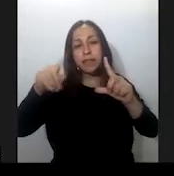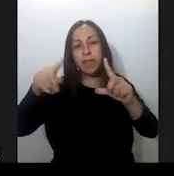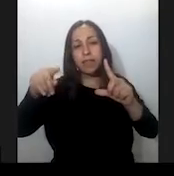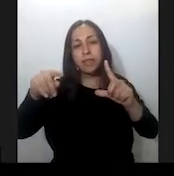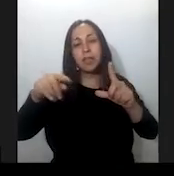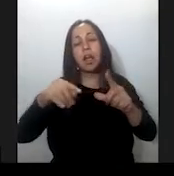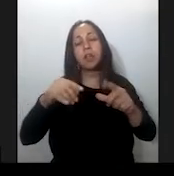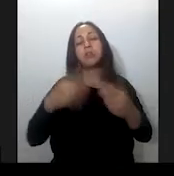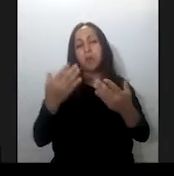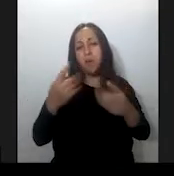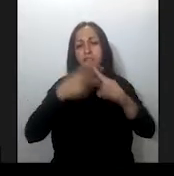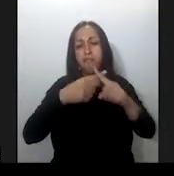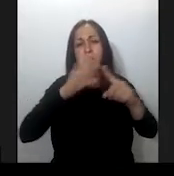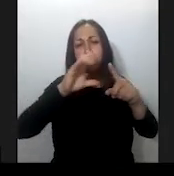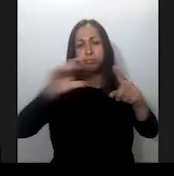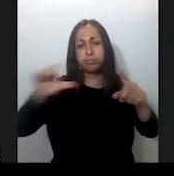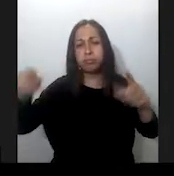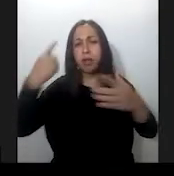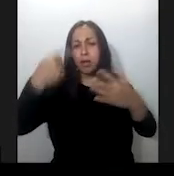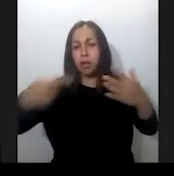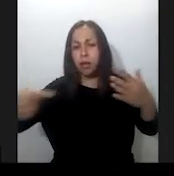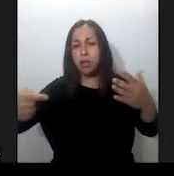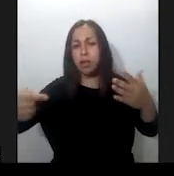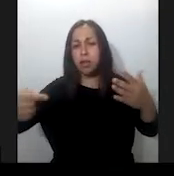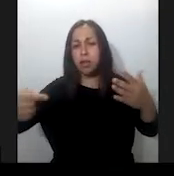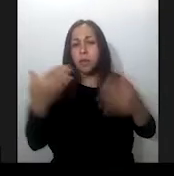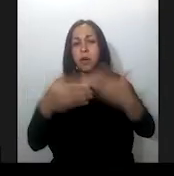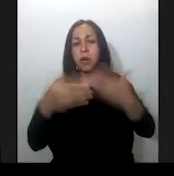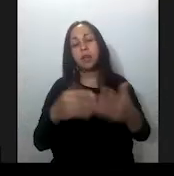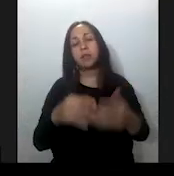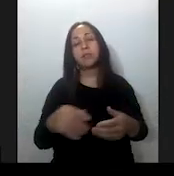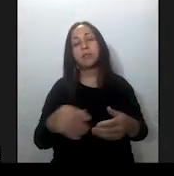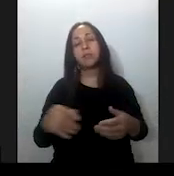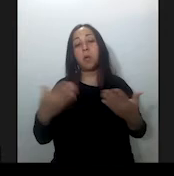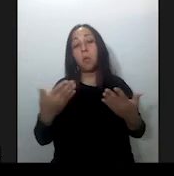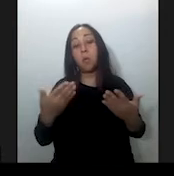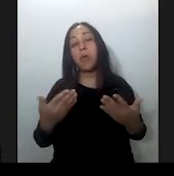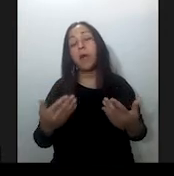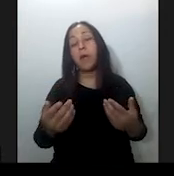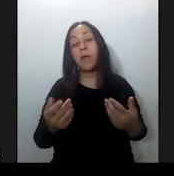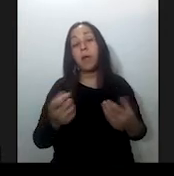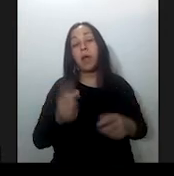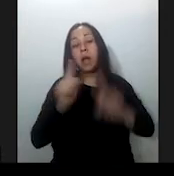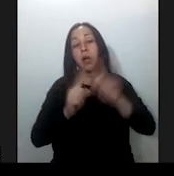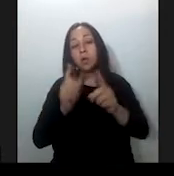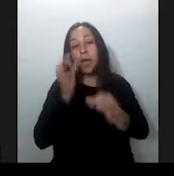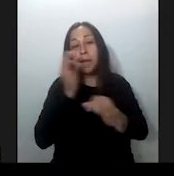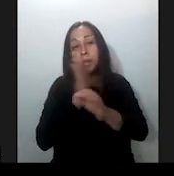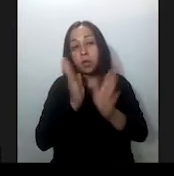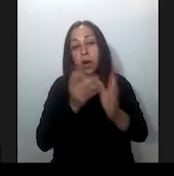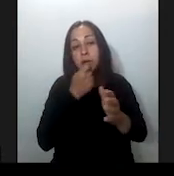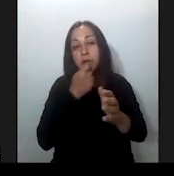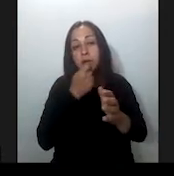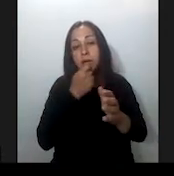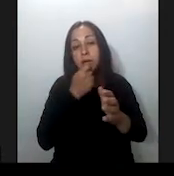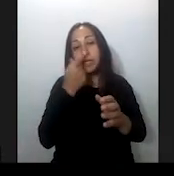de fórmulas que se pueden utilizar y también estas son las usadas recientemente, ¿no? Yo podría ver algunas en particular,